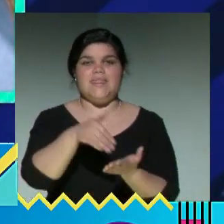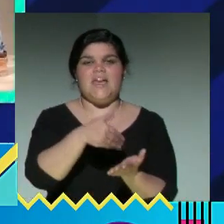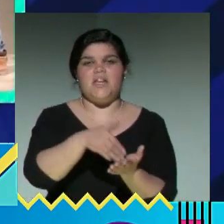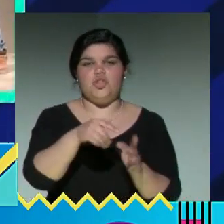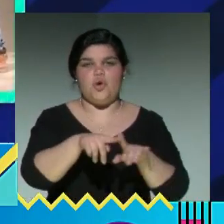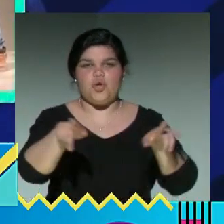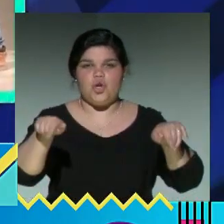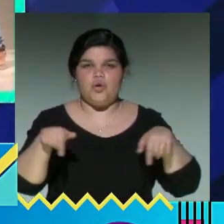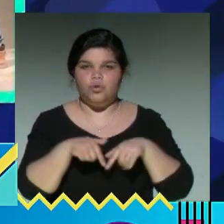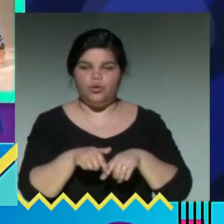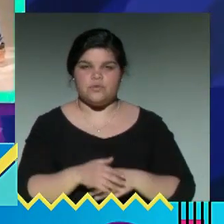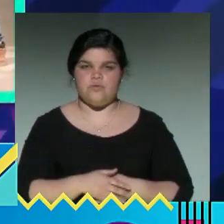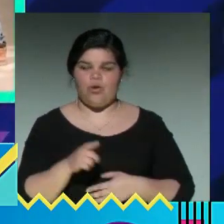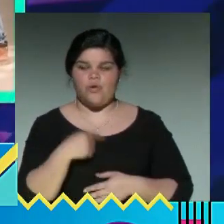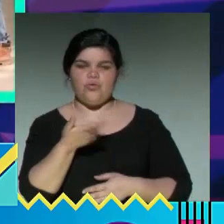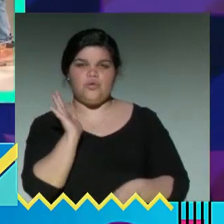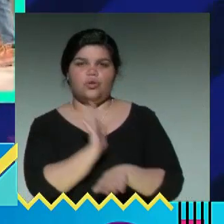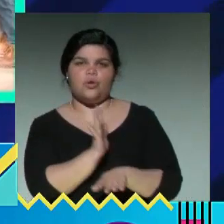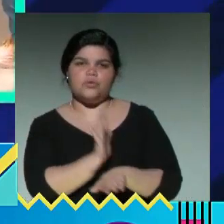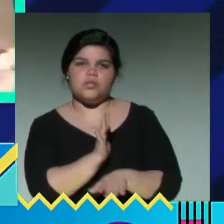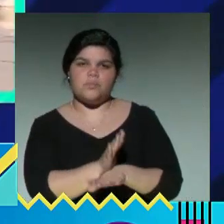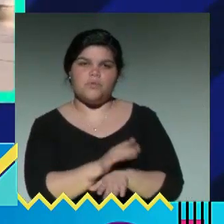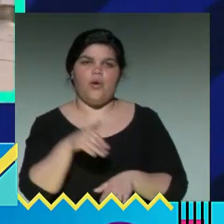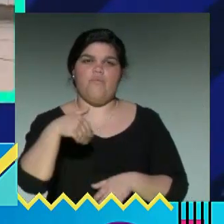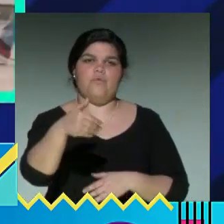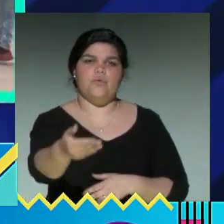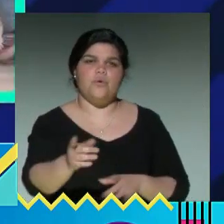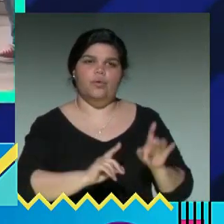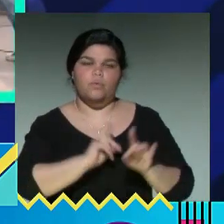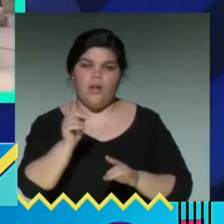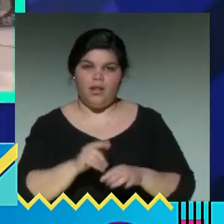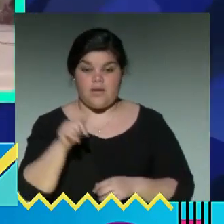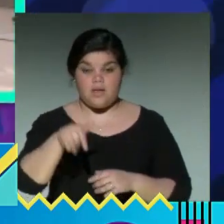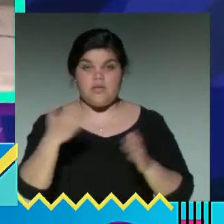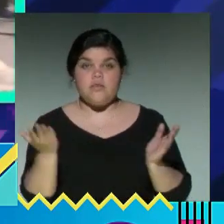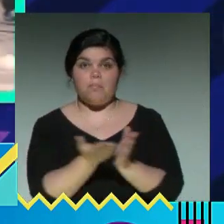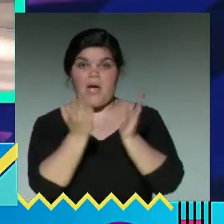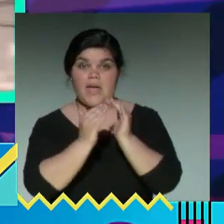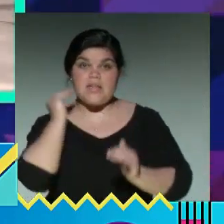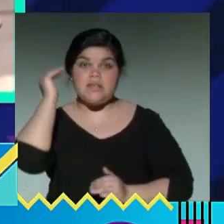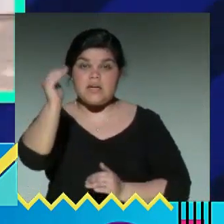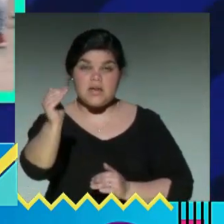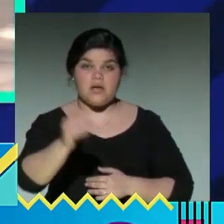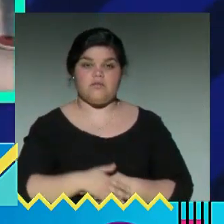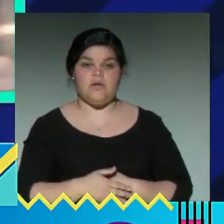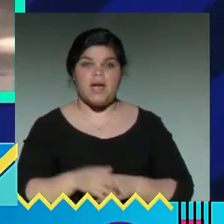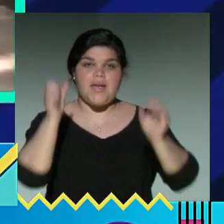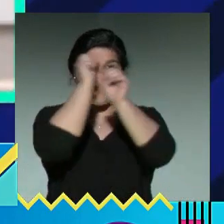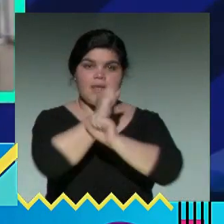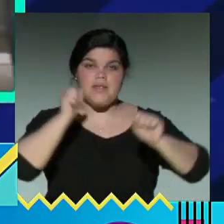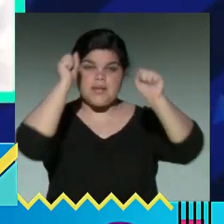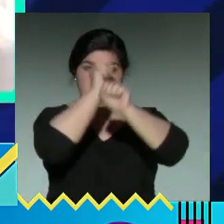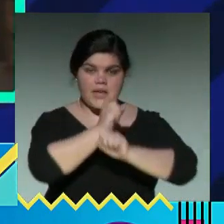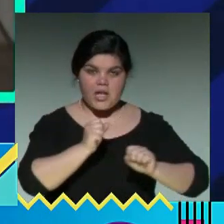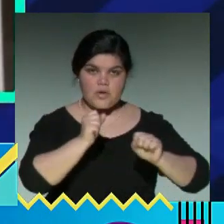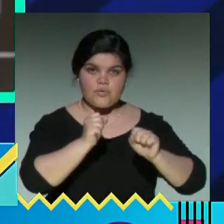es el concepto que tenemos o que queremos consensuar, porque esta maestría no está solamente orientada a ingenieros agrónomos y